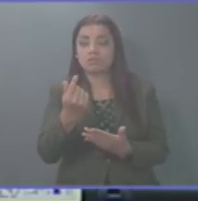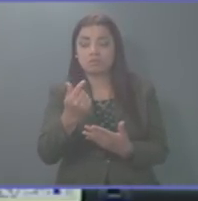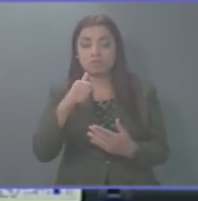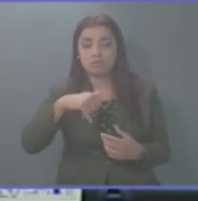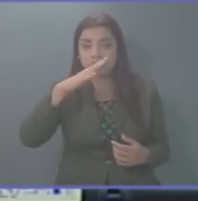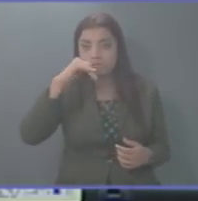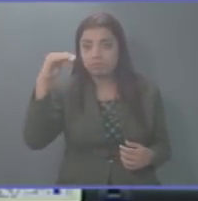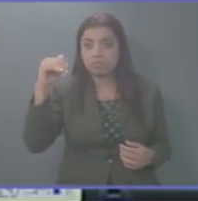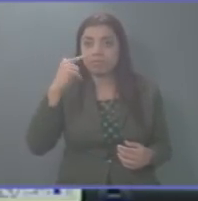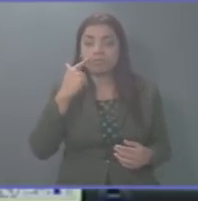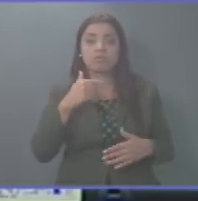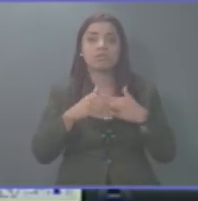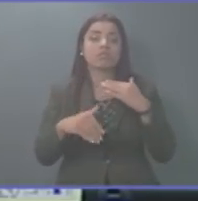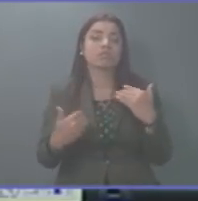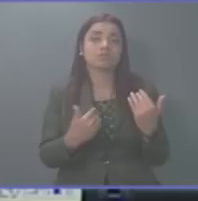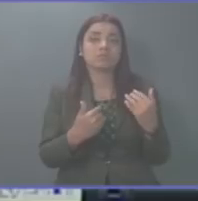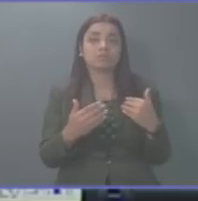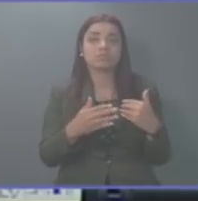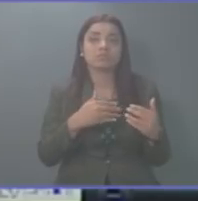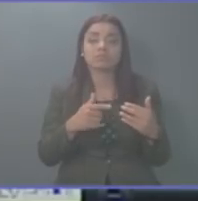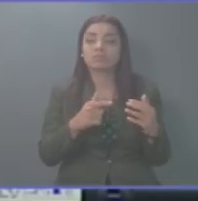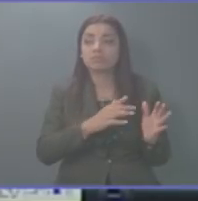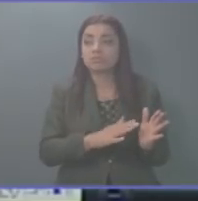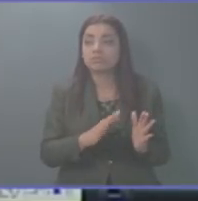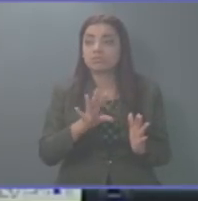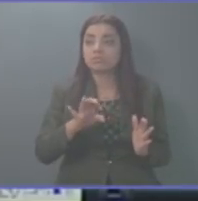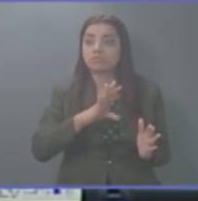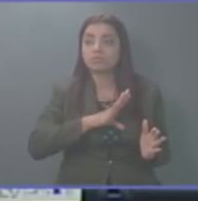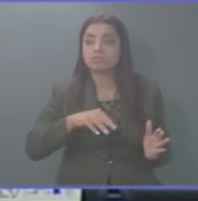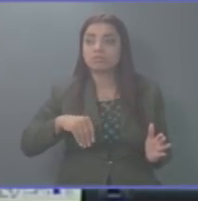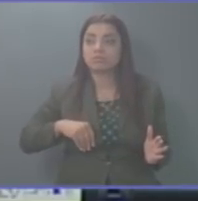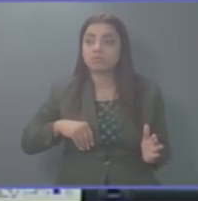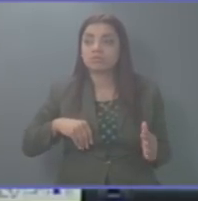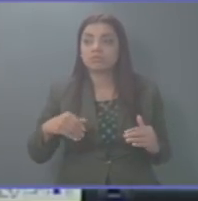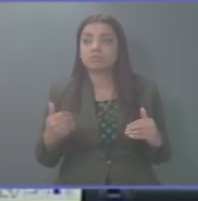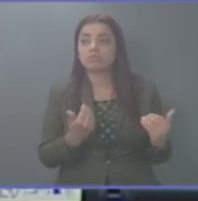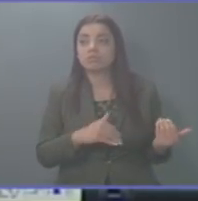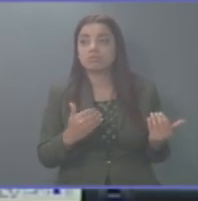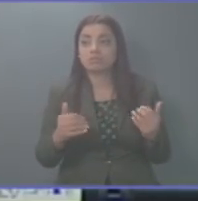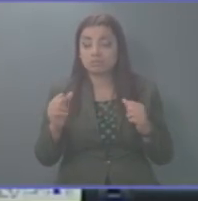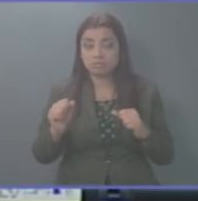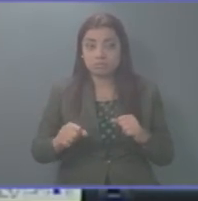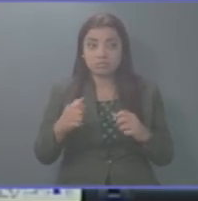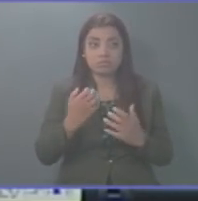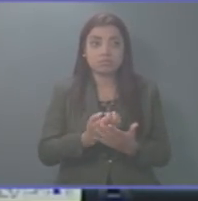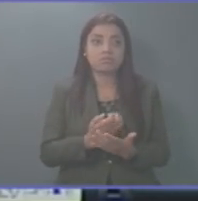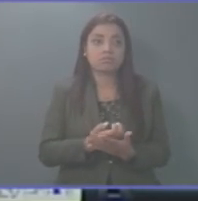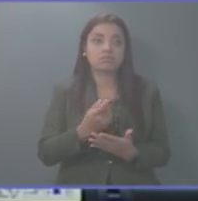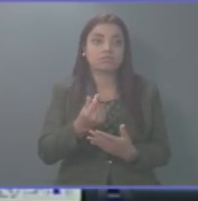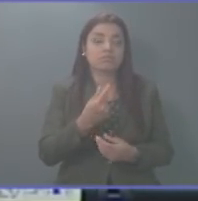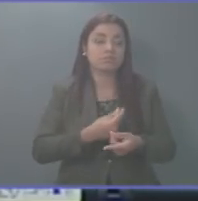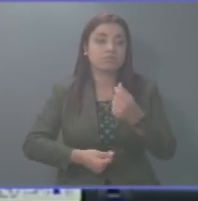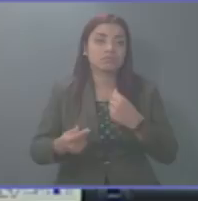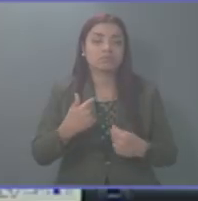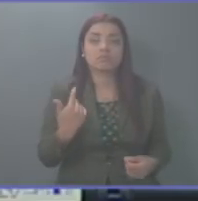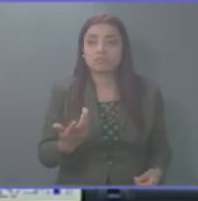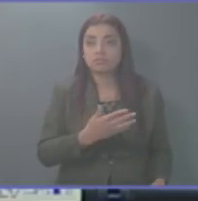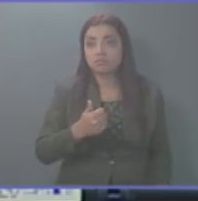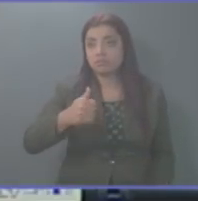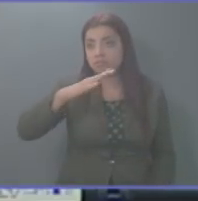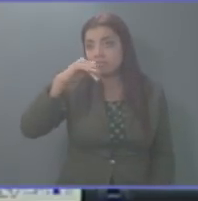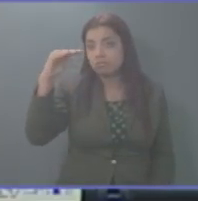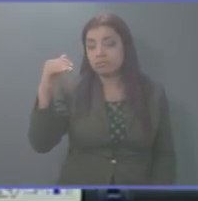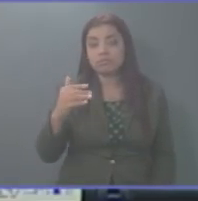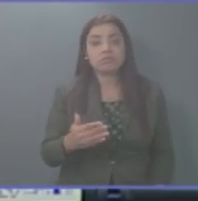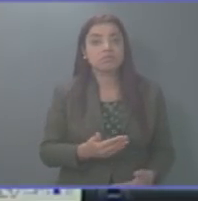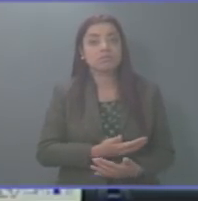las remesas que, indiferentemente de en qué la gasta cada familia, dinamizan la economía de nuestro país?